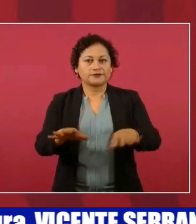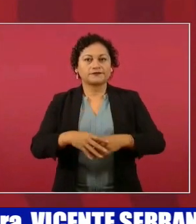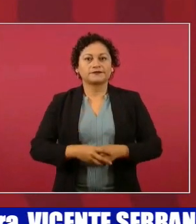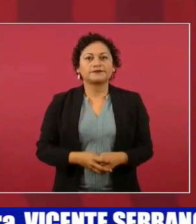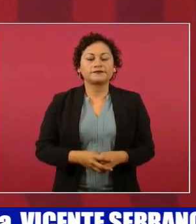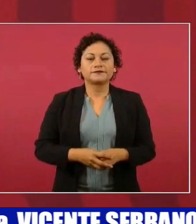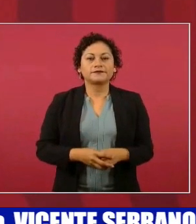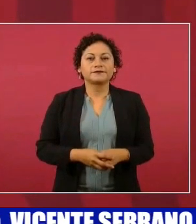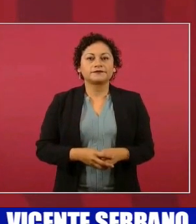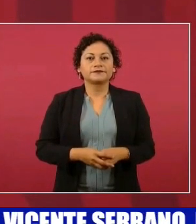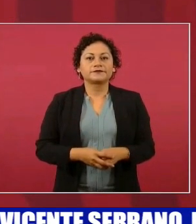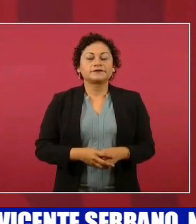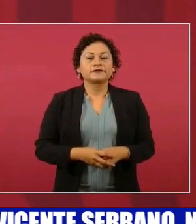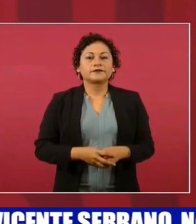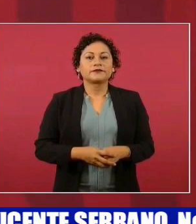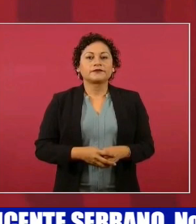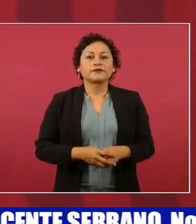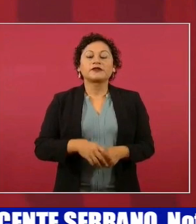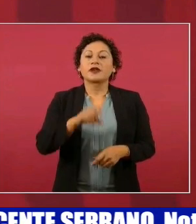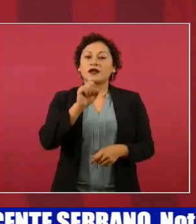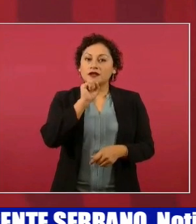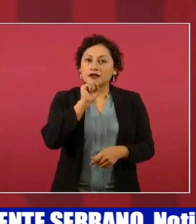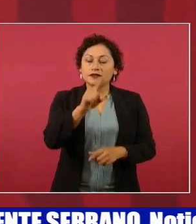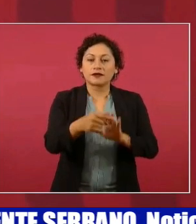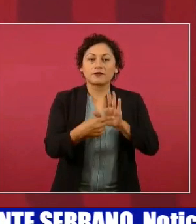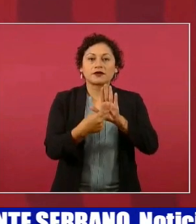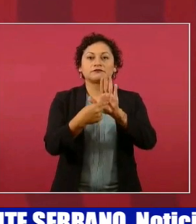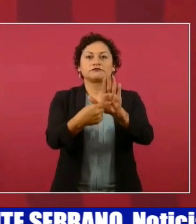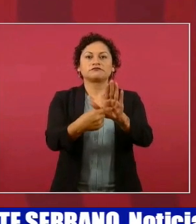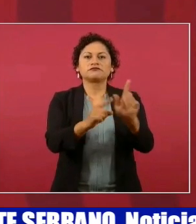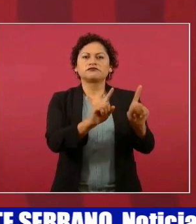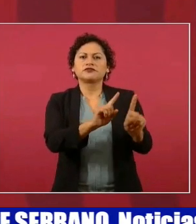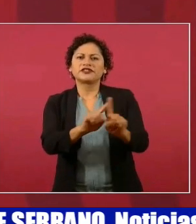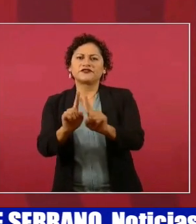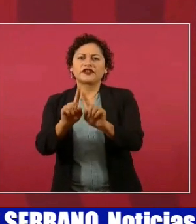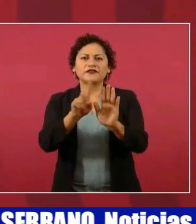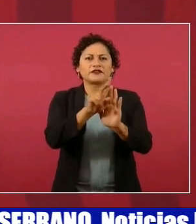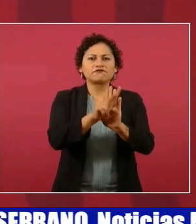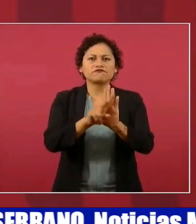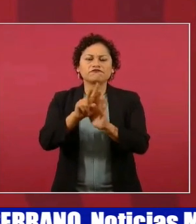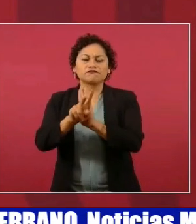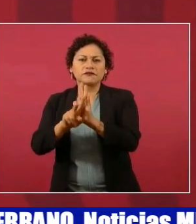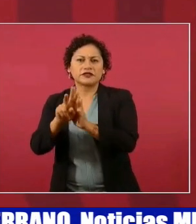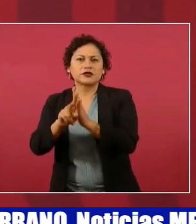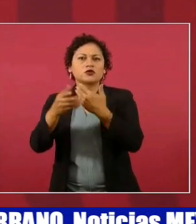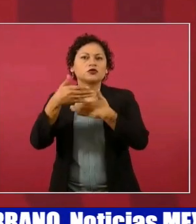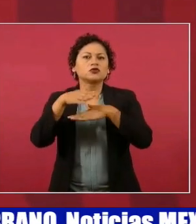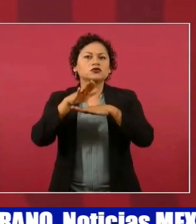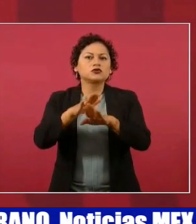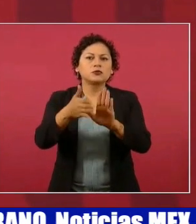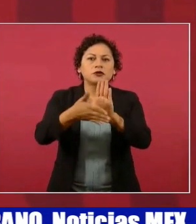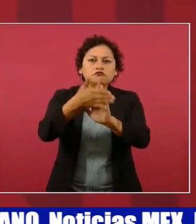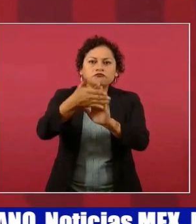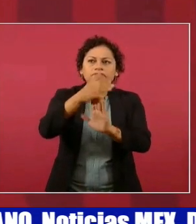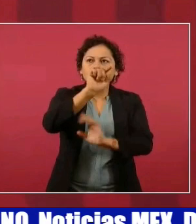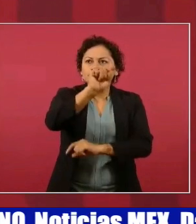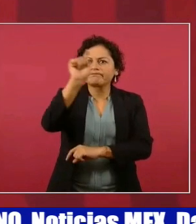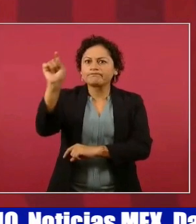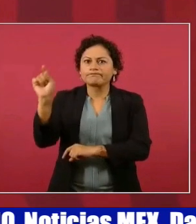televisión, carajo, ¿no? Así le dijo, imagínese usted, a López Obrador, y que en efecto ya los medios decían que había ganado Monreal.